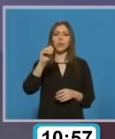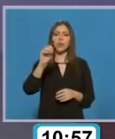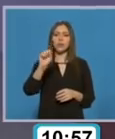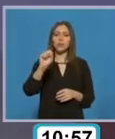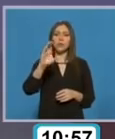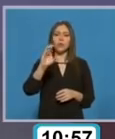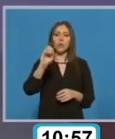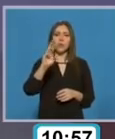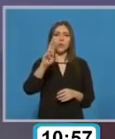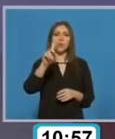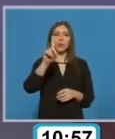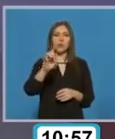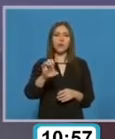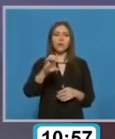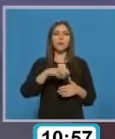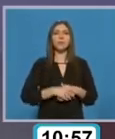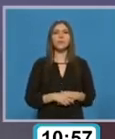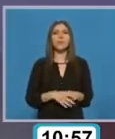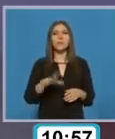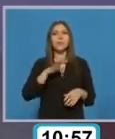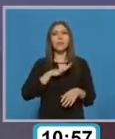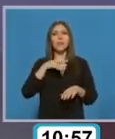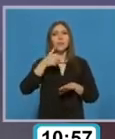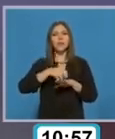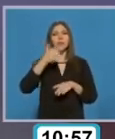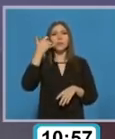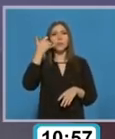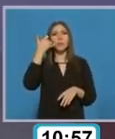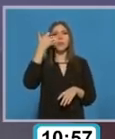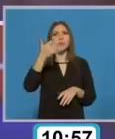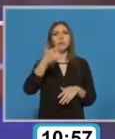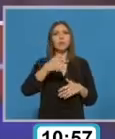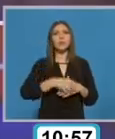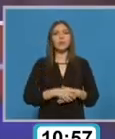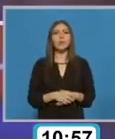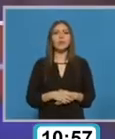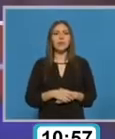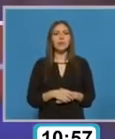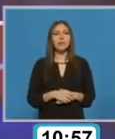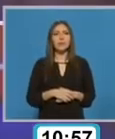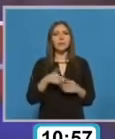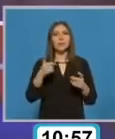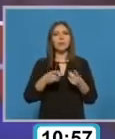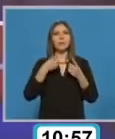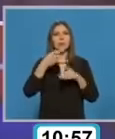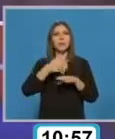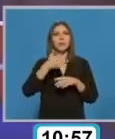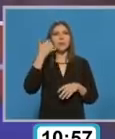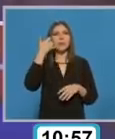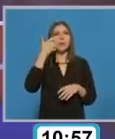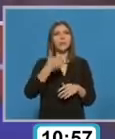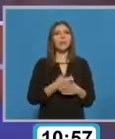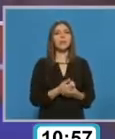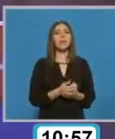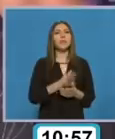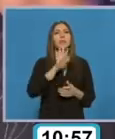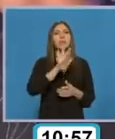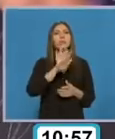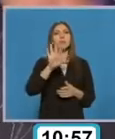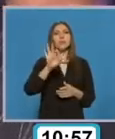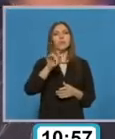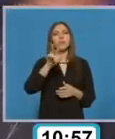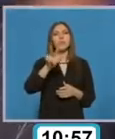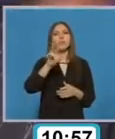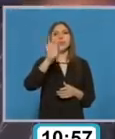Corde. Contamos con un número telefónico. Por favor, Uriel, ¿les puedes dar tu número telefónico? 55